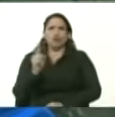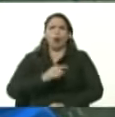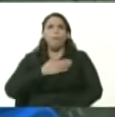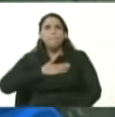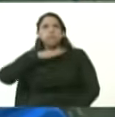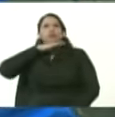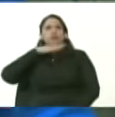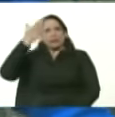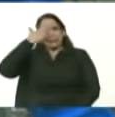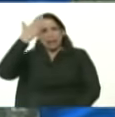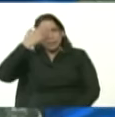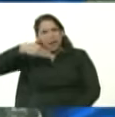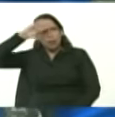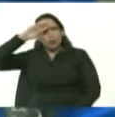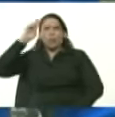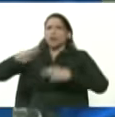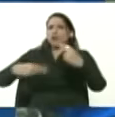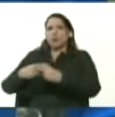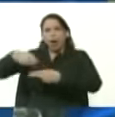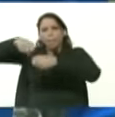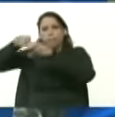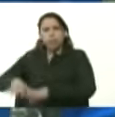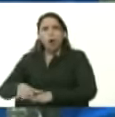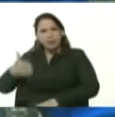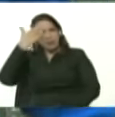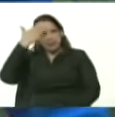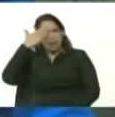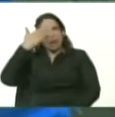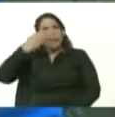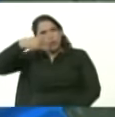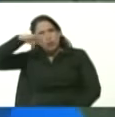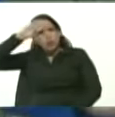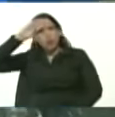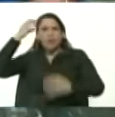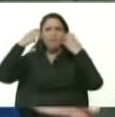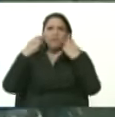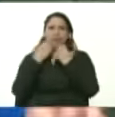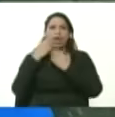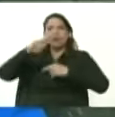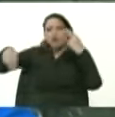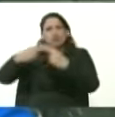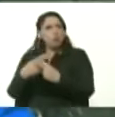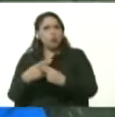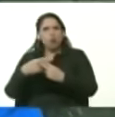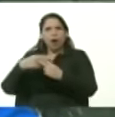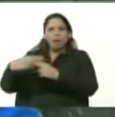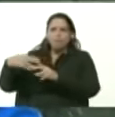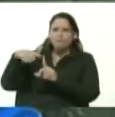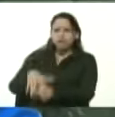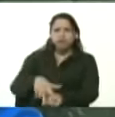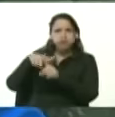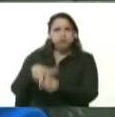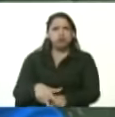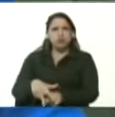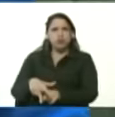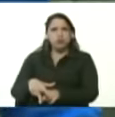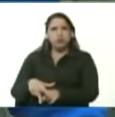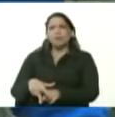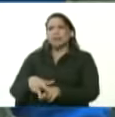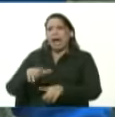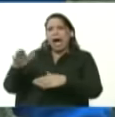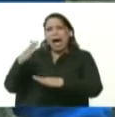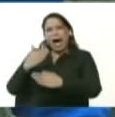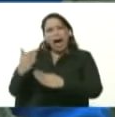sepan que Cuba jamás se rendirá, para que sepan que la Cuba de Fidel nunca se someterá a designio imperial